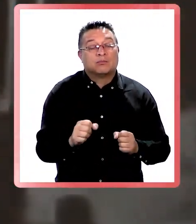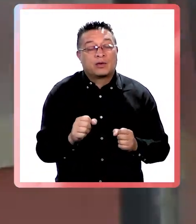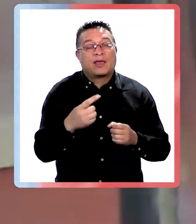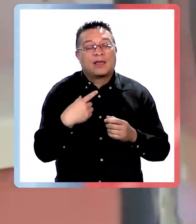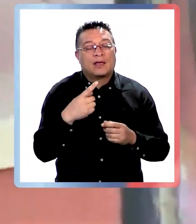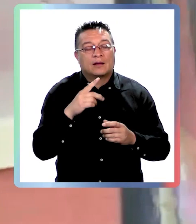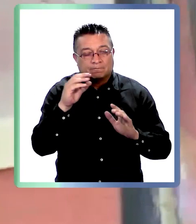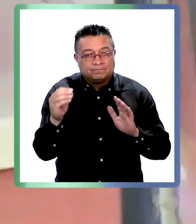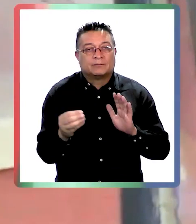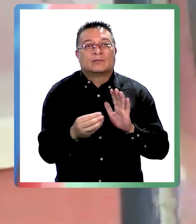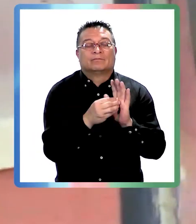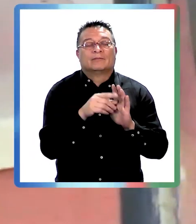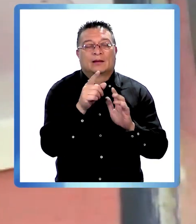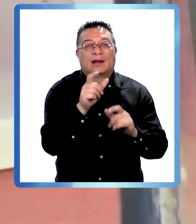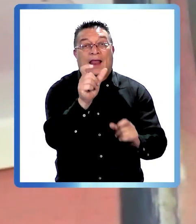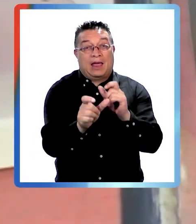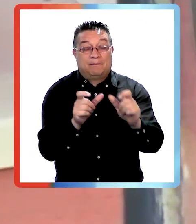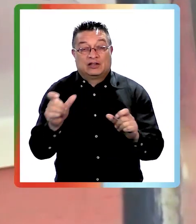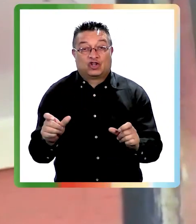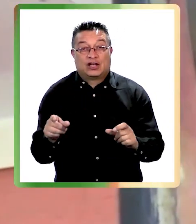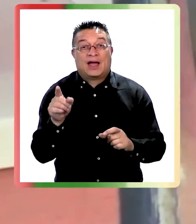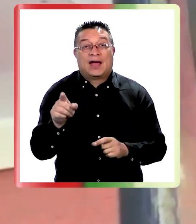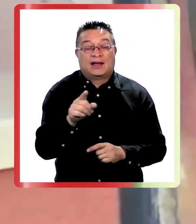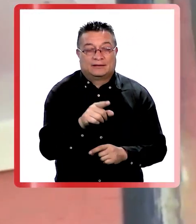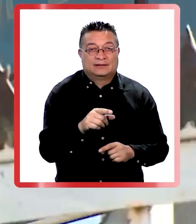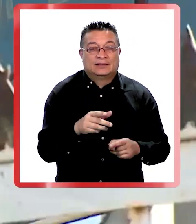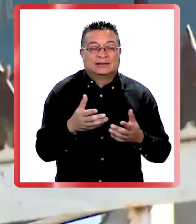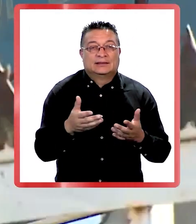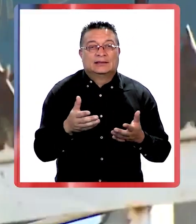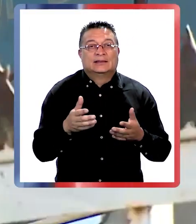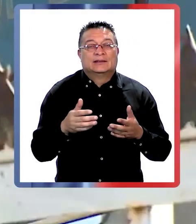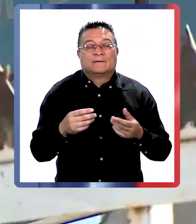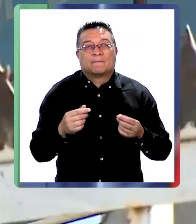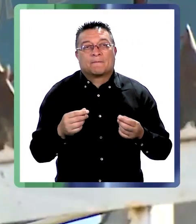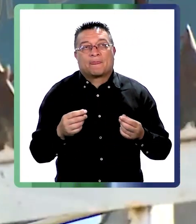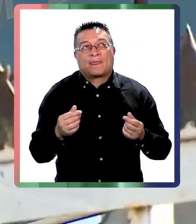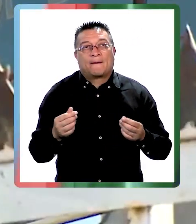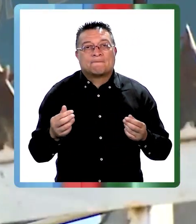que de alguna forma pone en la ciudadanía este,